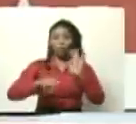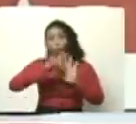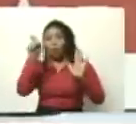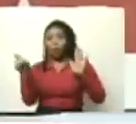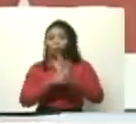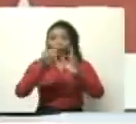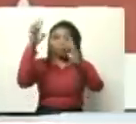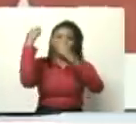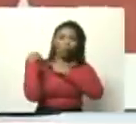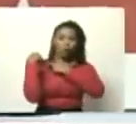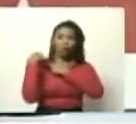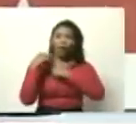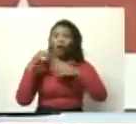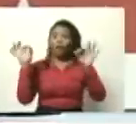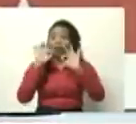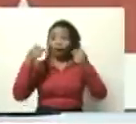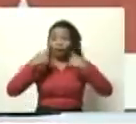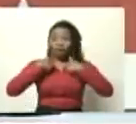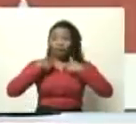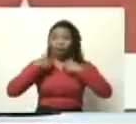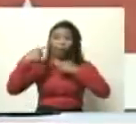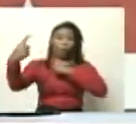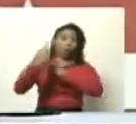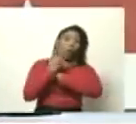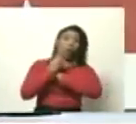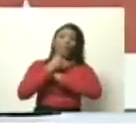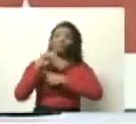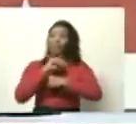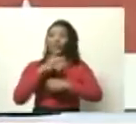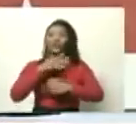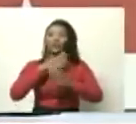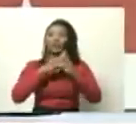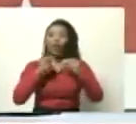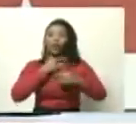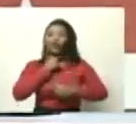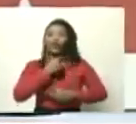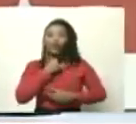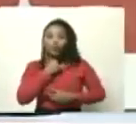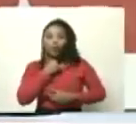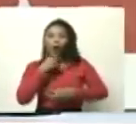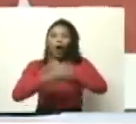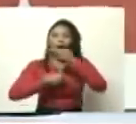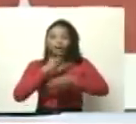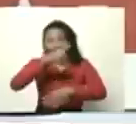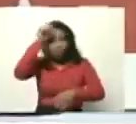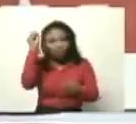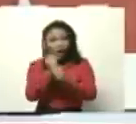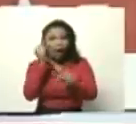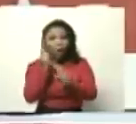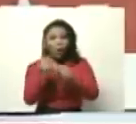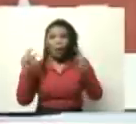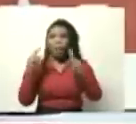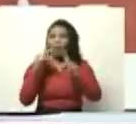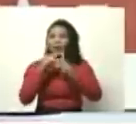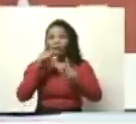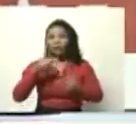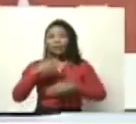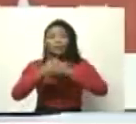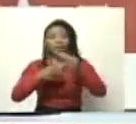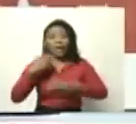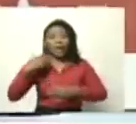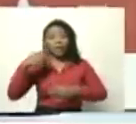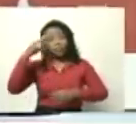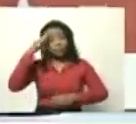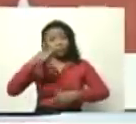plenamente. No hay nadie obligado. Todos estamos gustosos a consumirnos gustosamente en la palabra y el trabajo del